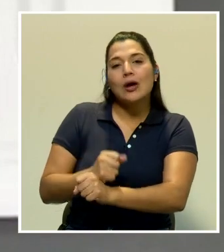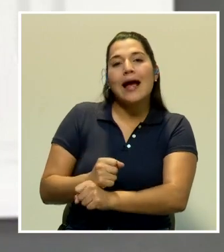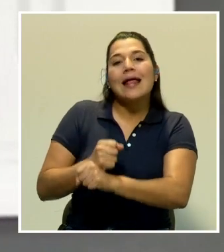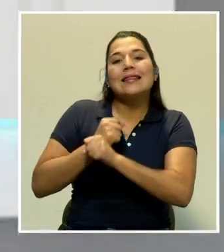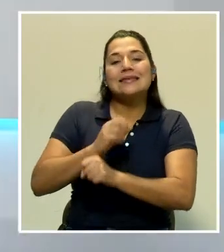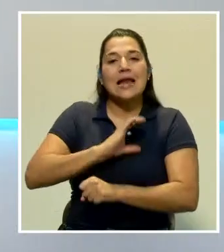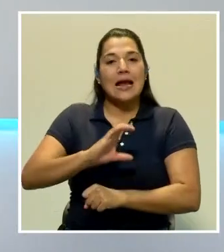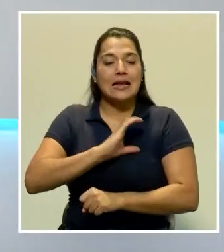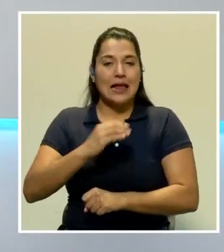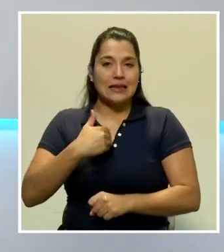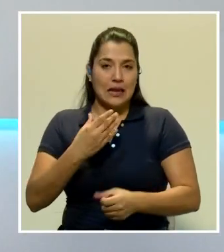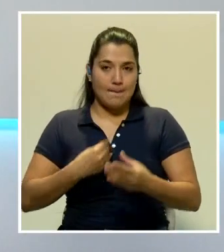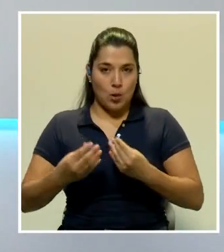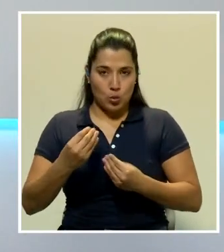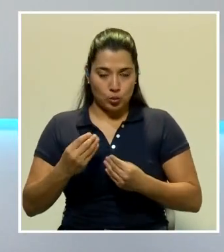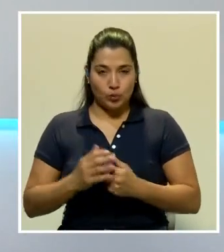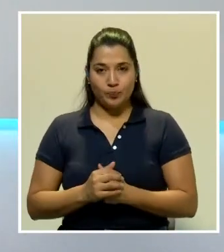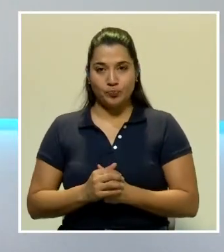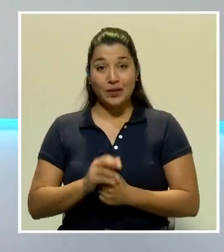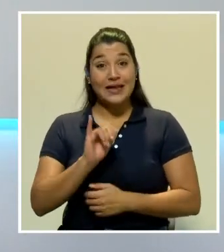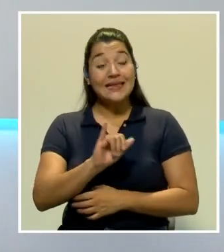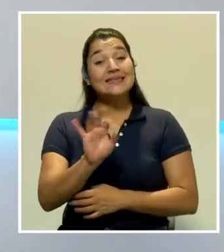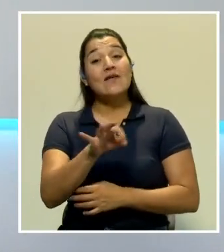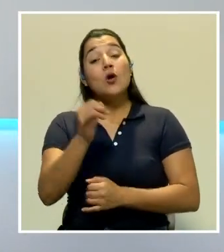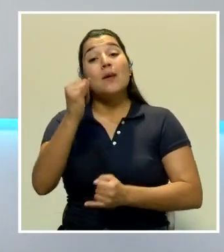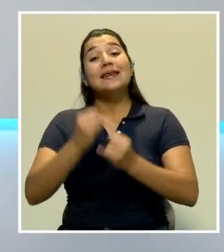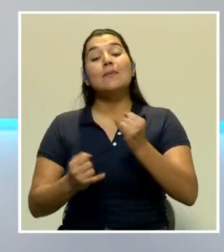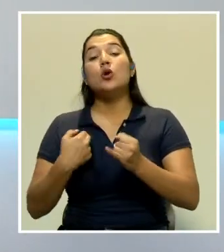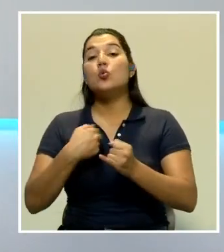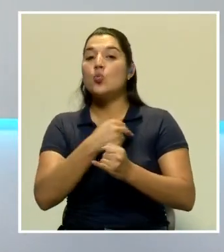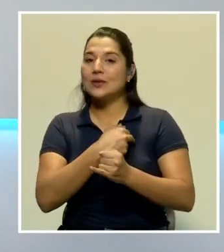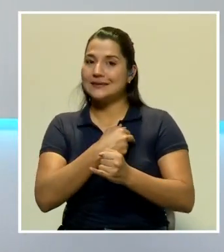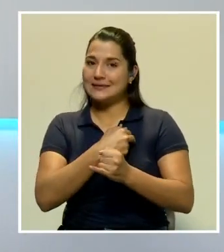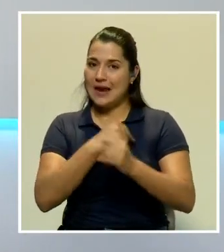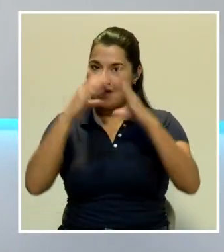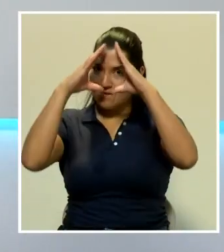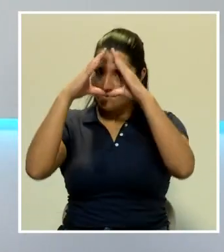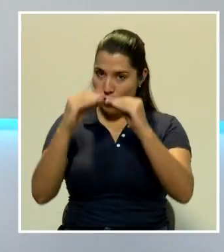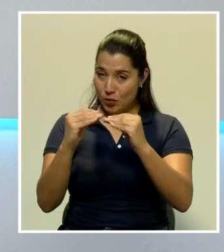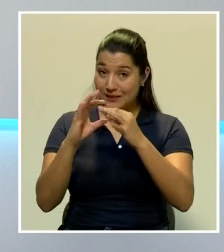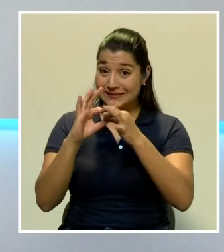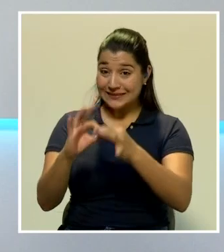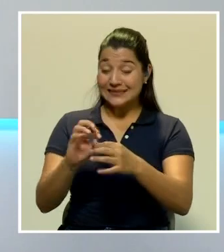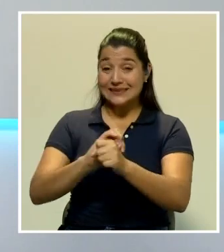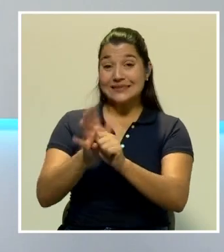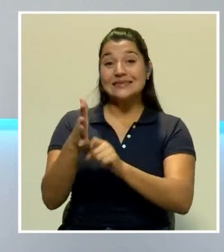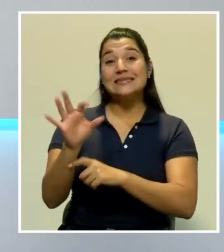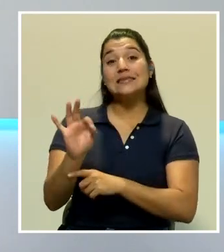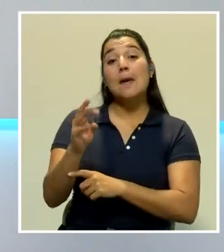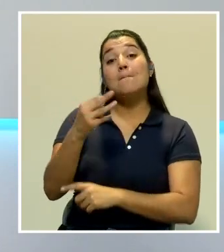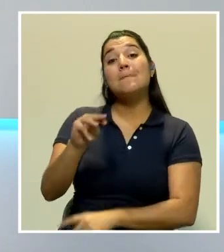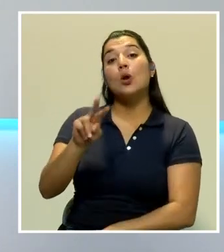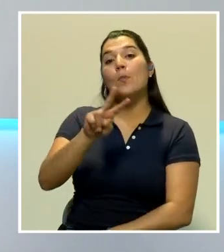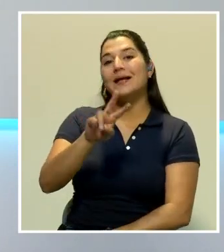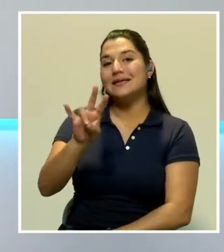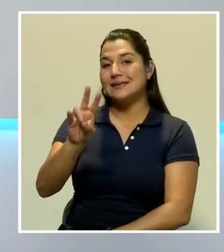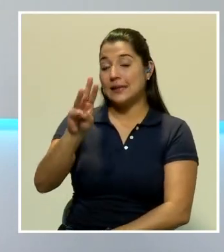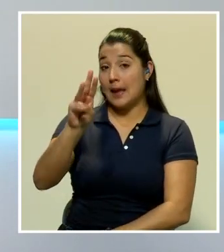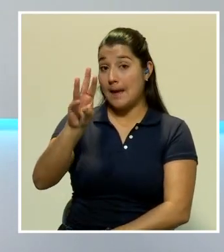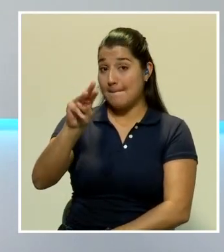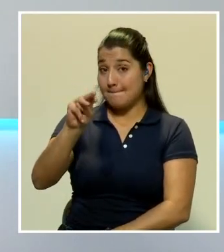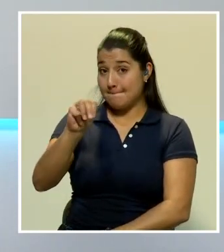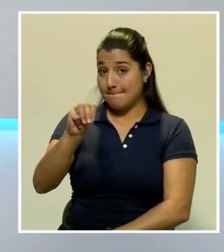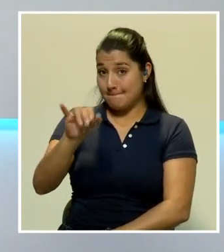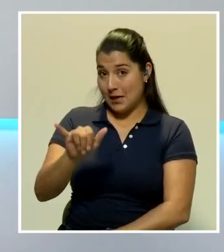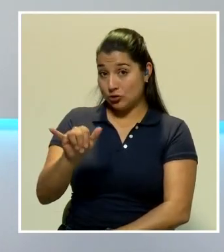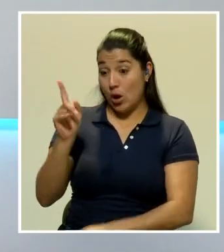tipo. Bueno, y de esta manera finalizamos nuestra sección de datos de este miércoles 27 de mayo. Nada más recapitular, a